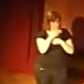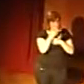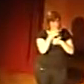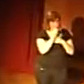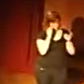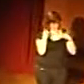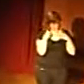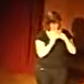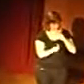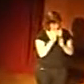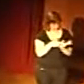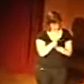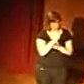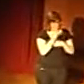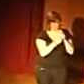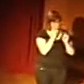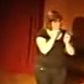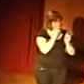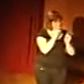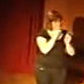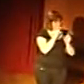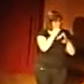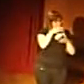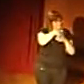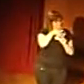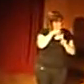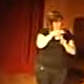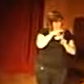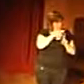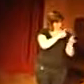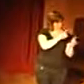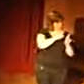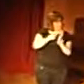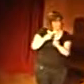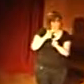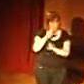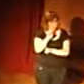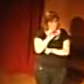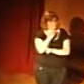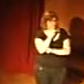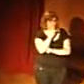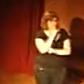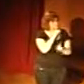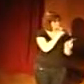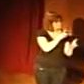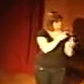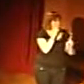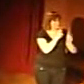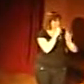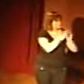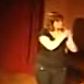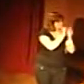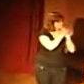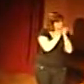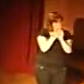de su publicación ha hecho un itinerario dentro de la ciudad de Toledo por donde villamil hubo de tomar las distintas vistas es decir ese